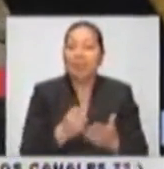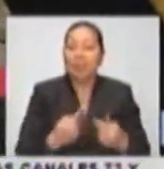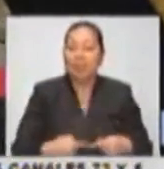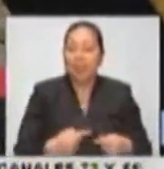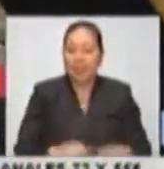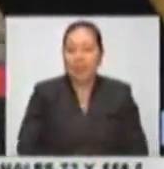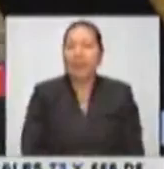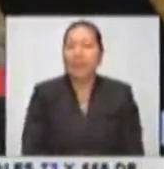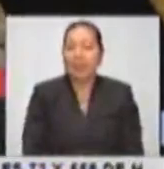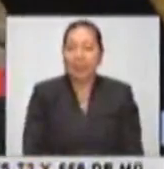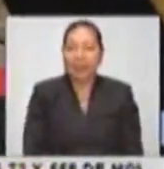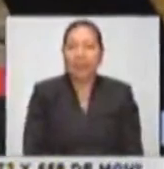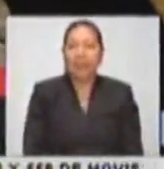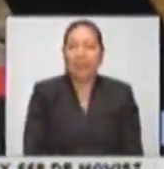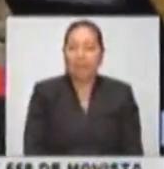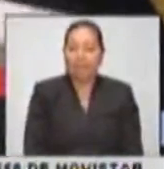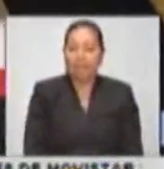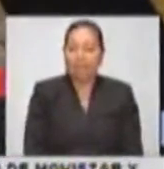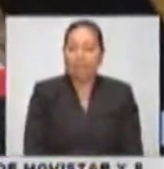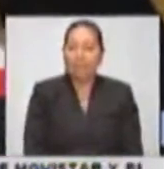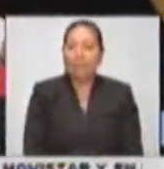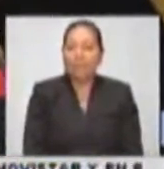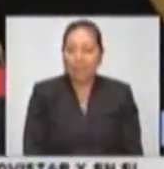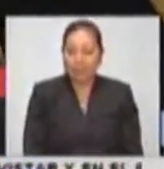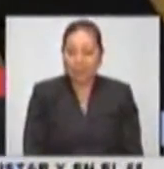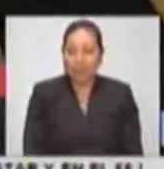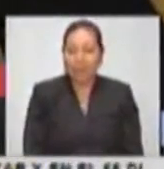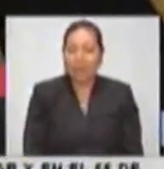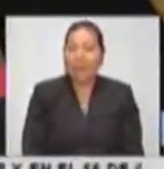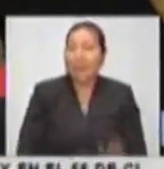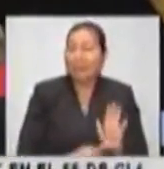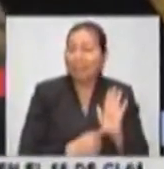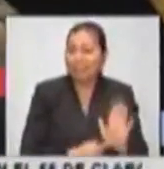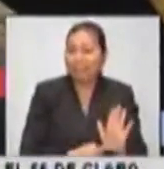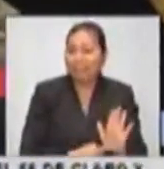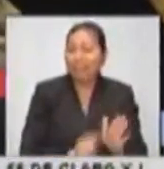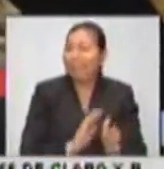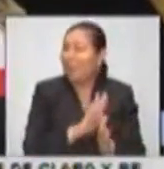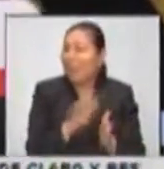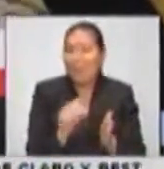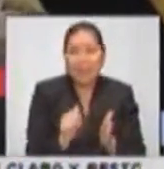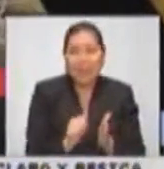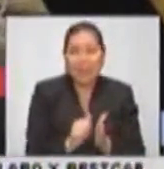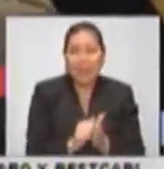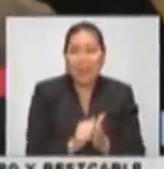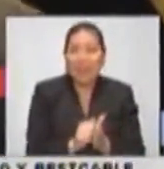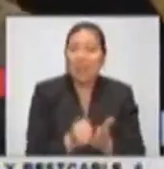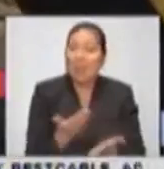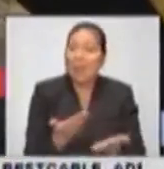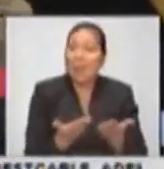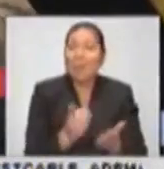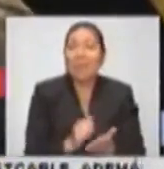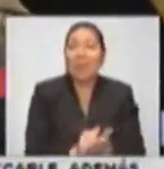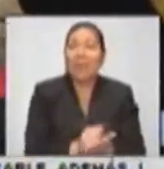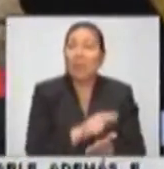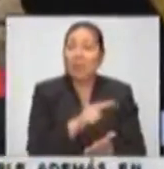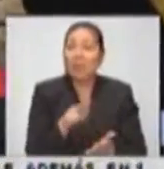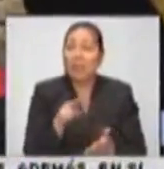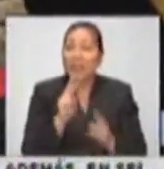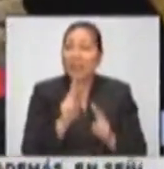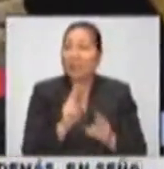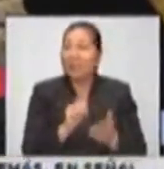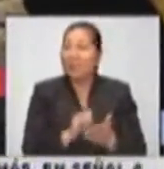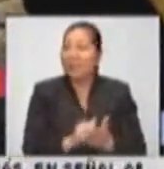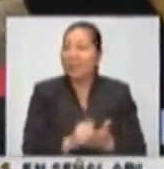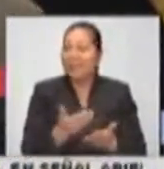discutiendo. Siguiente, por favor. Y ahí creo que estamos. Eso era la presentación general Yo sé que está muy parecida a las que ustedes ya han visto, pero